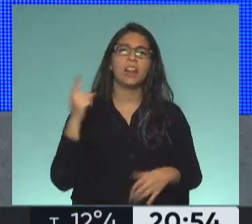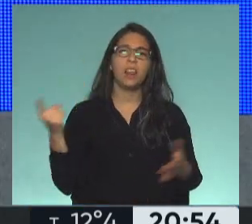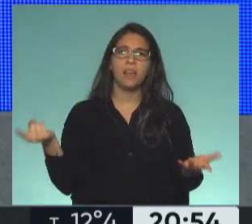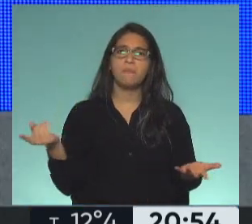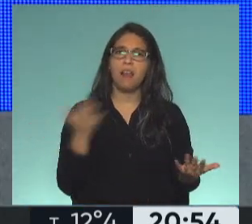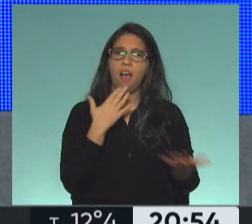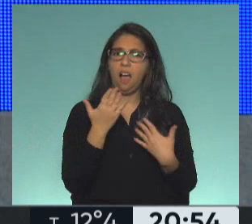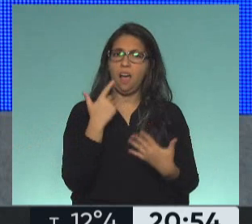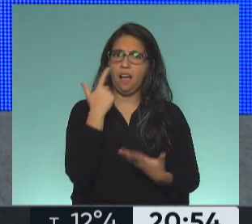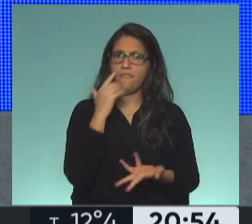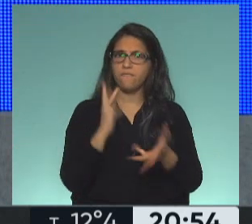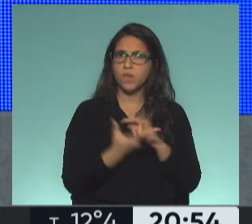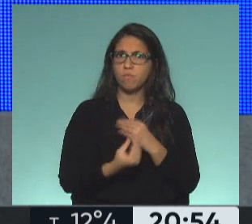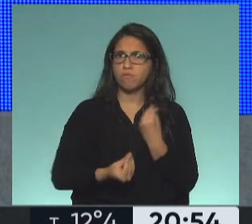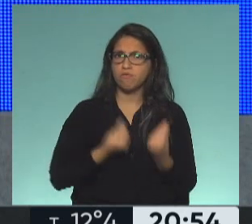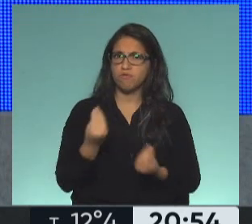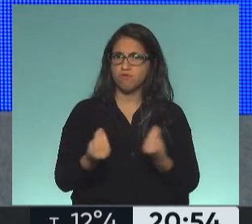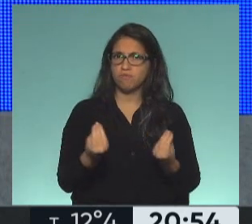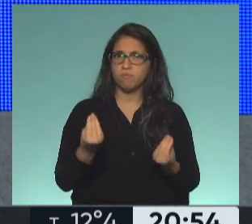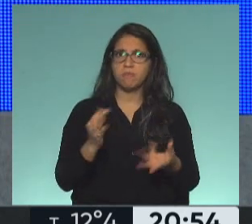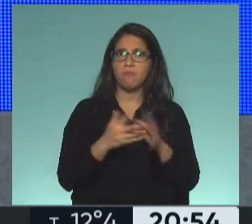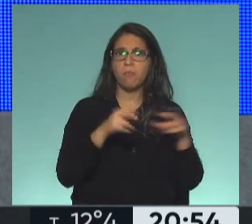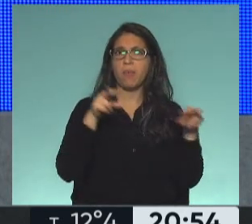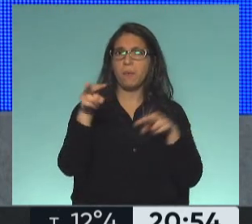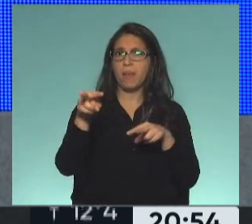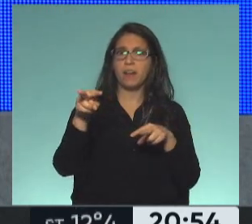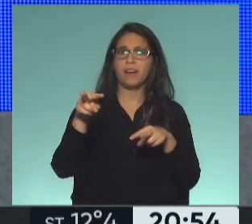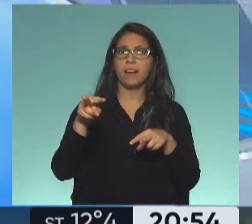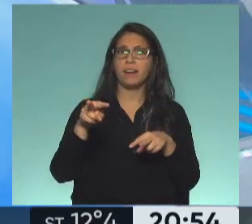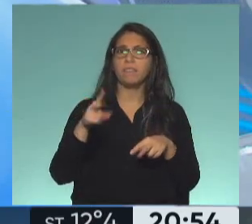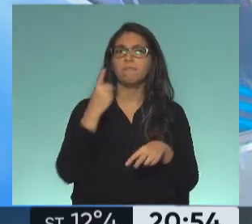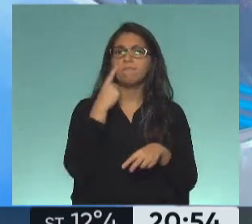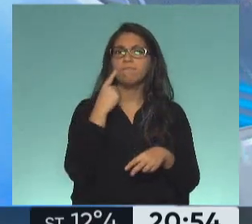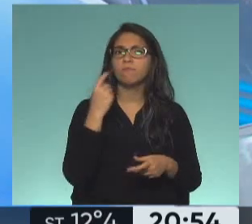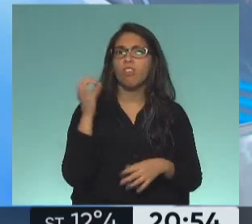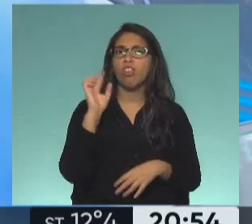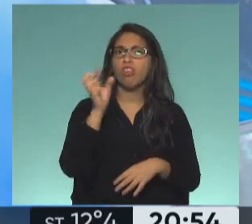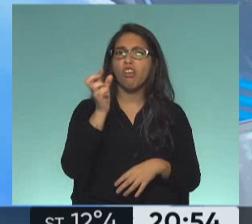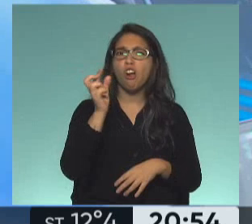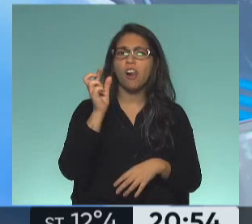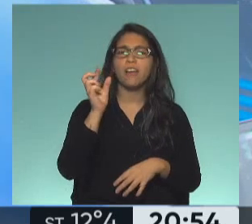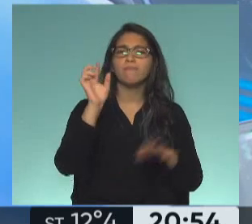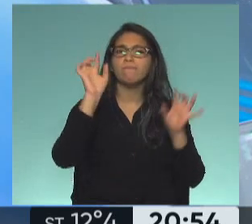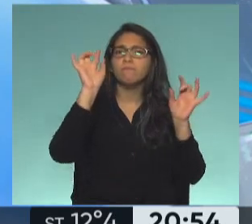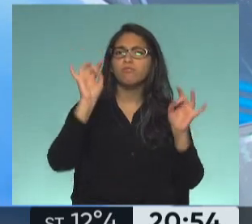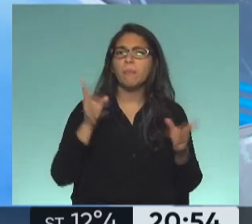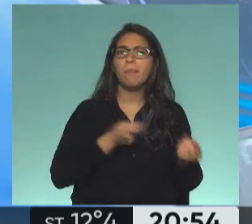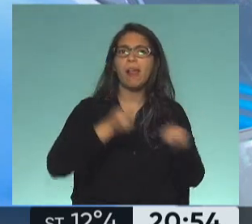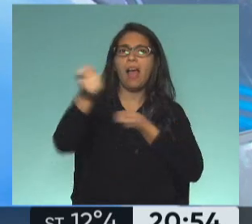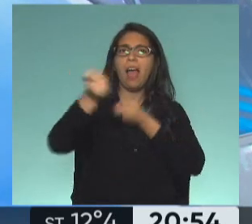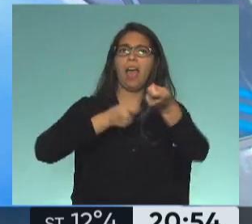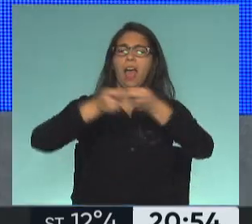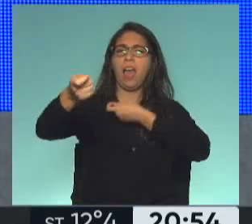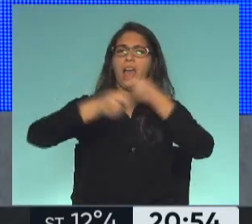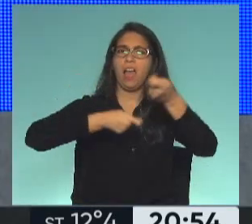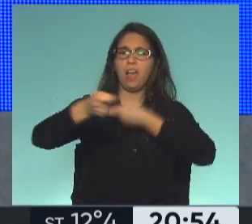a ver de qué manera, incluso con esta mirada geopolítica, de que el dólar no sea solo el elemento de ida y vuelta,